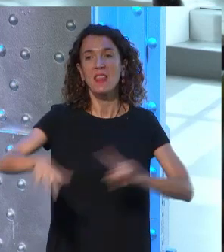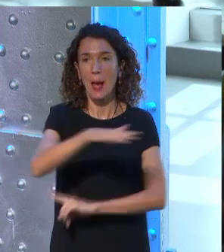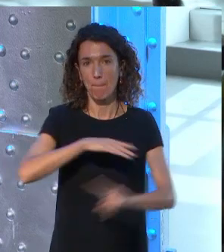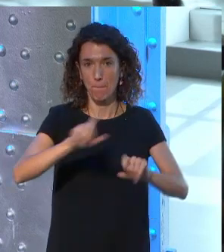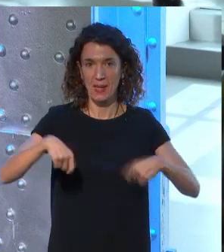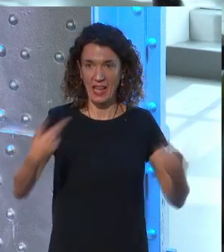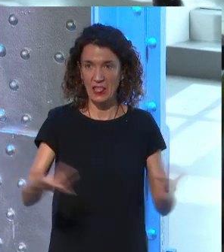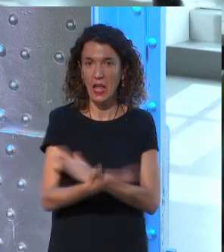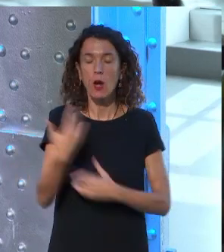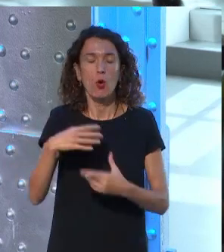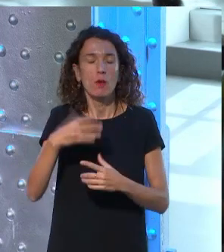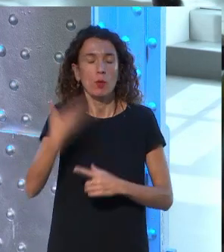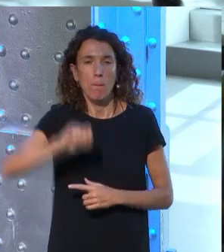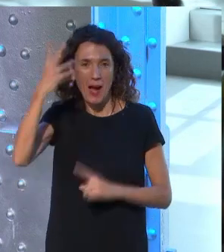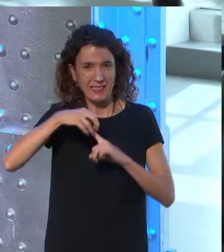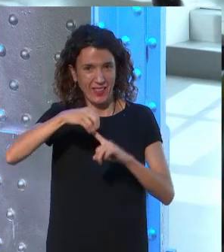sentido amplio como un elemento central